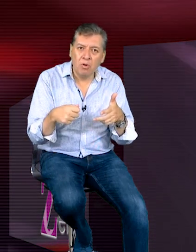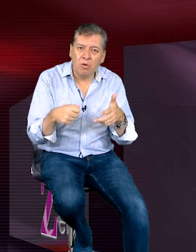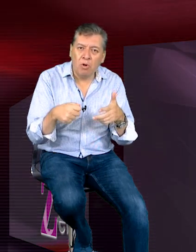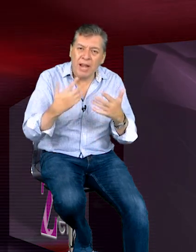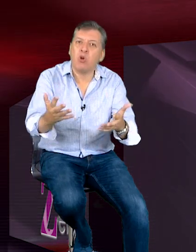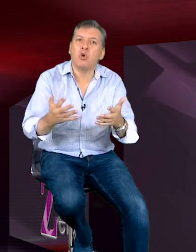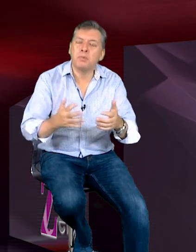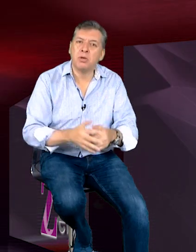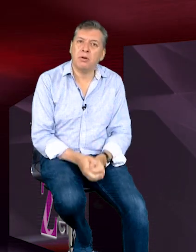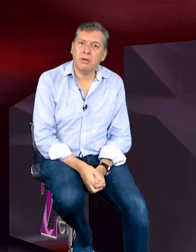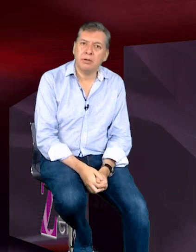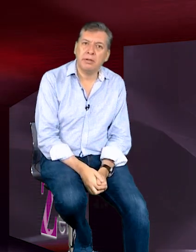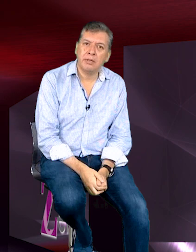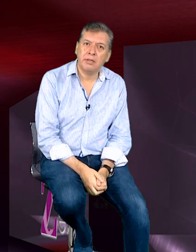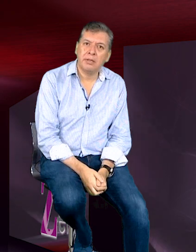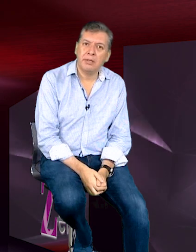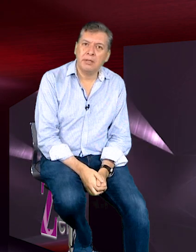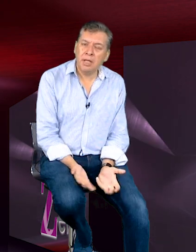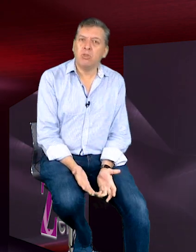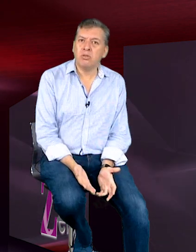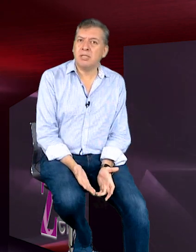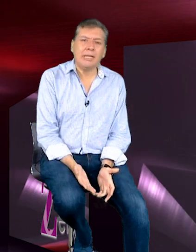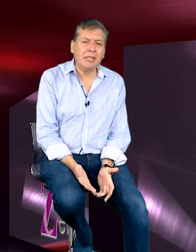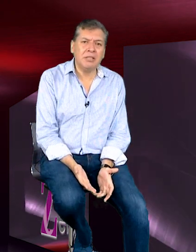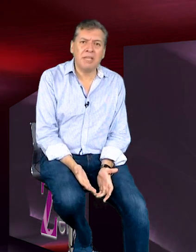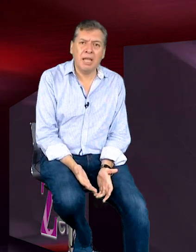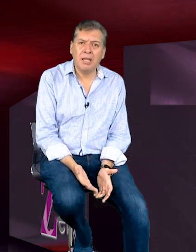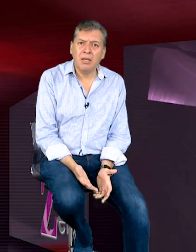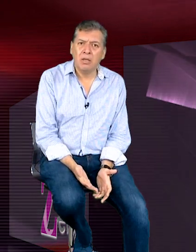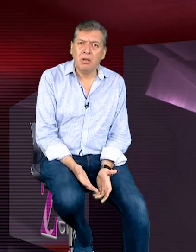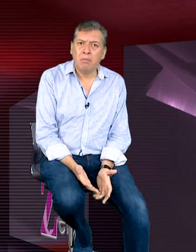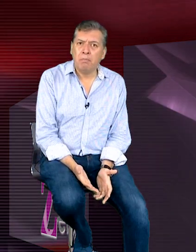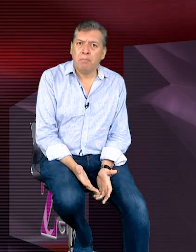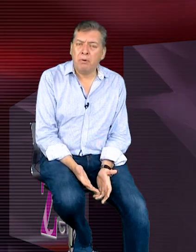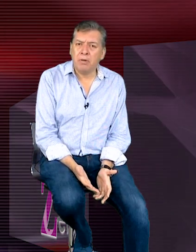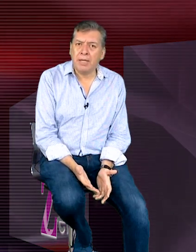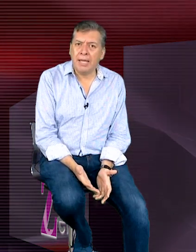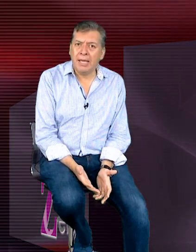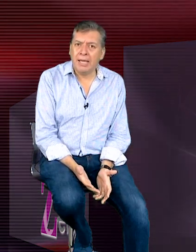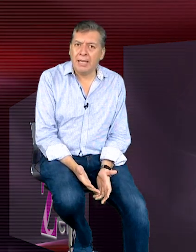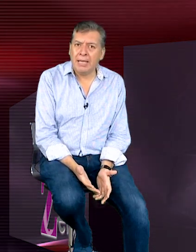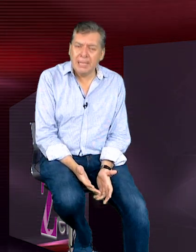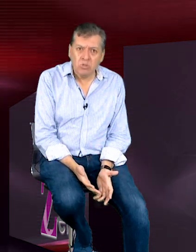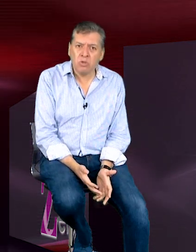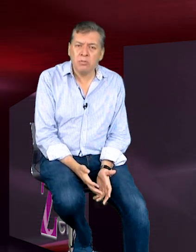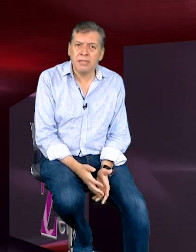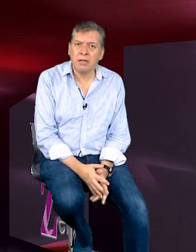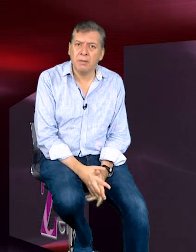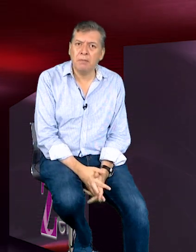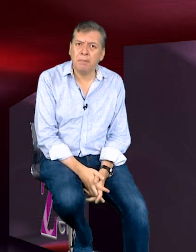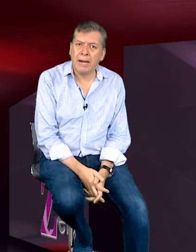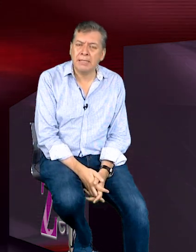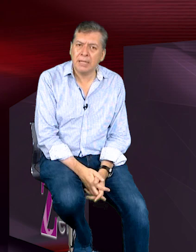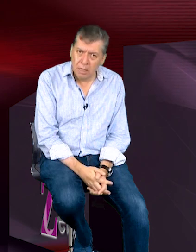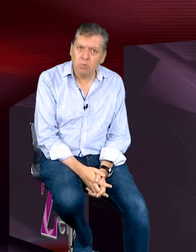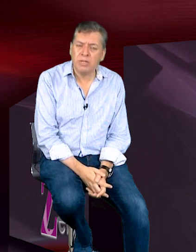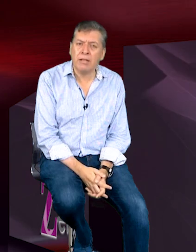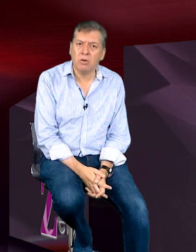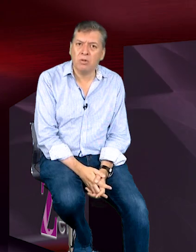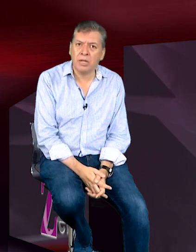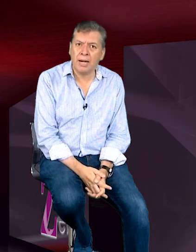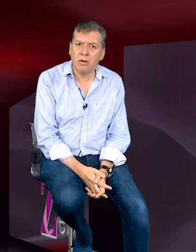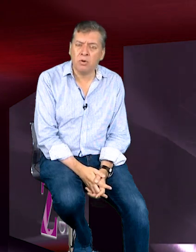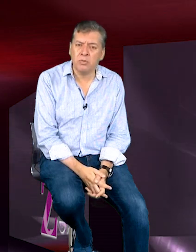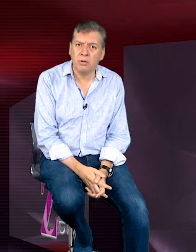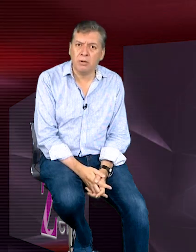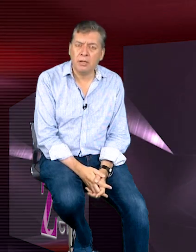justifica con la corrupción. Y entonces él dice, porque Esto nos va a servir para seguir